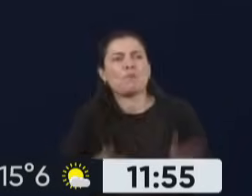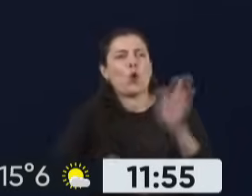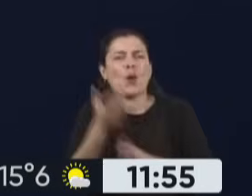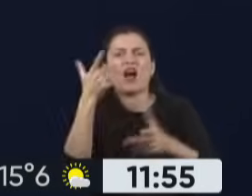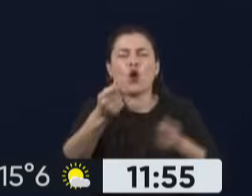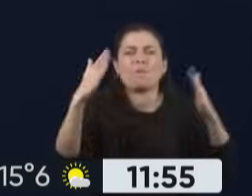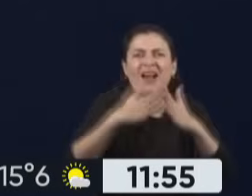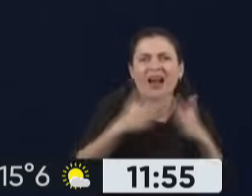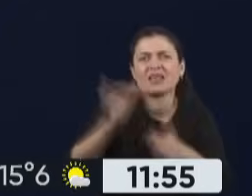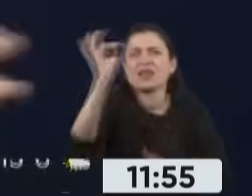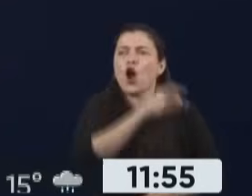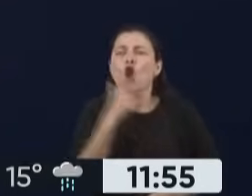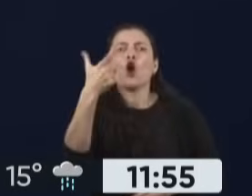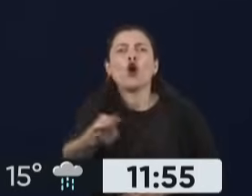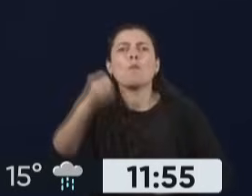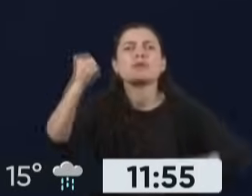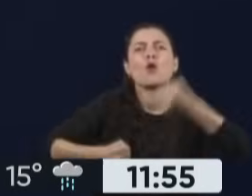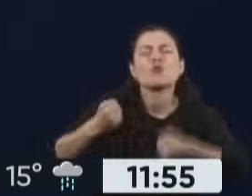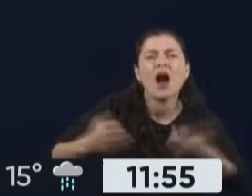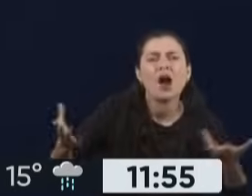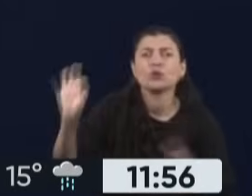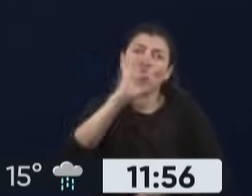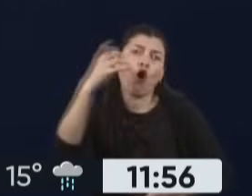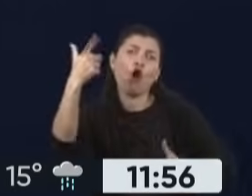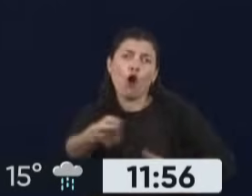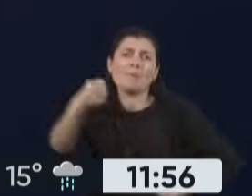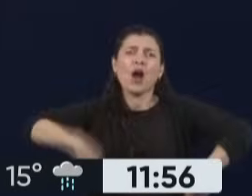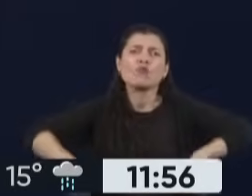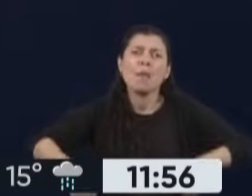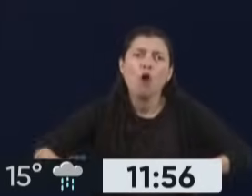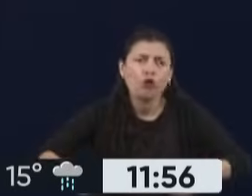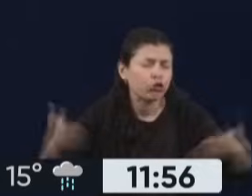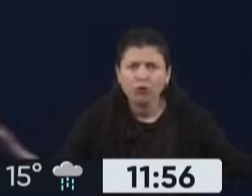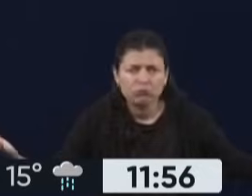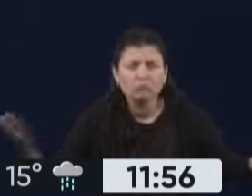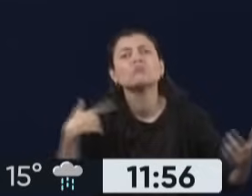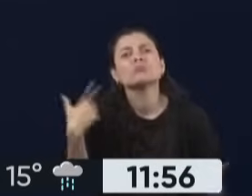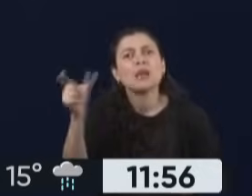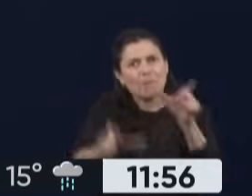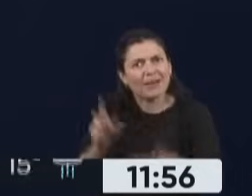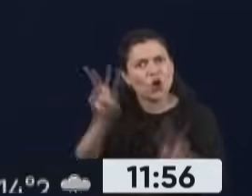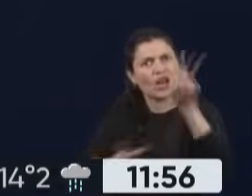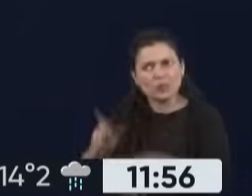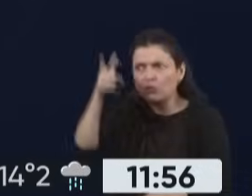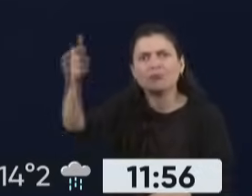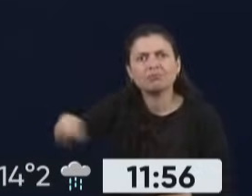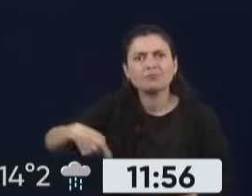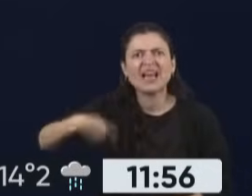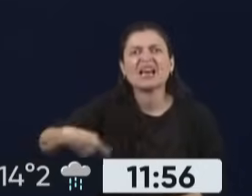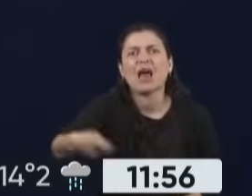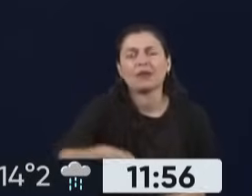para comprarse un auto o para comprarse una moto. ¿Y qué es lo que sucede? Algunos bancos ya no tienen